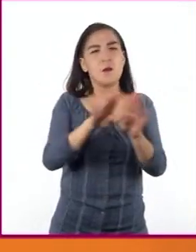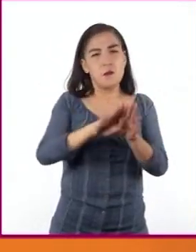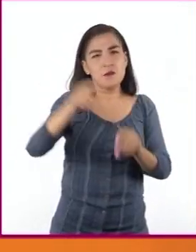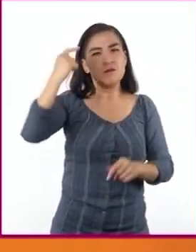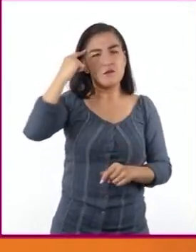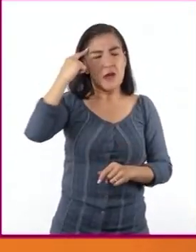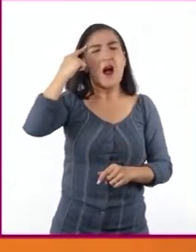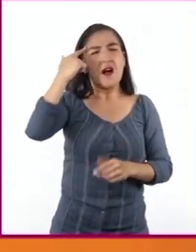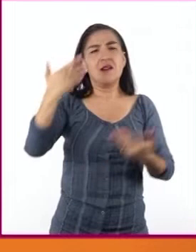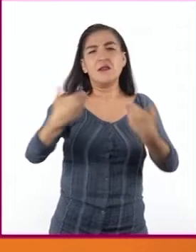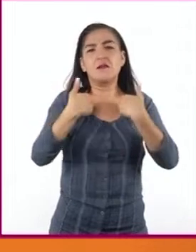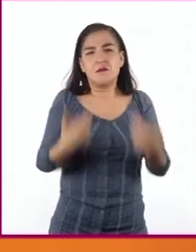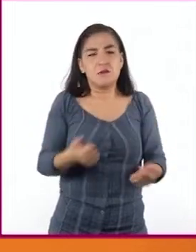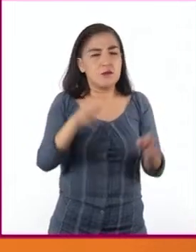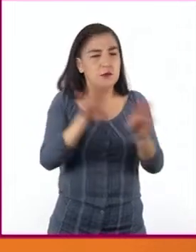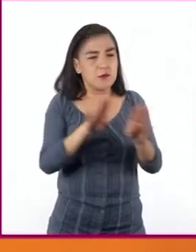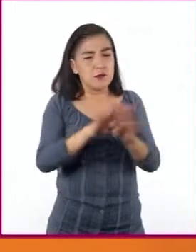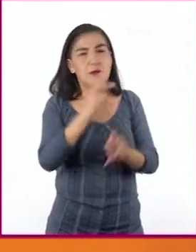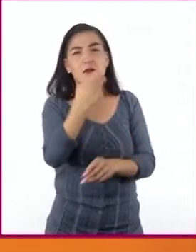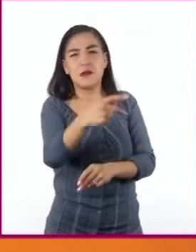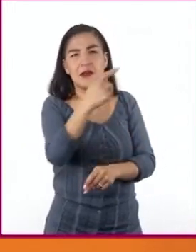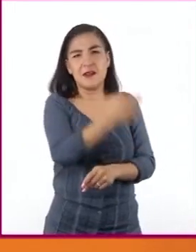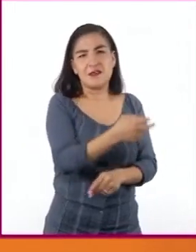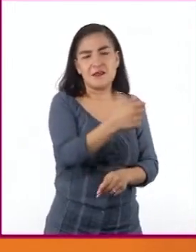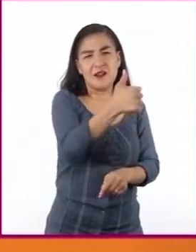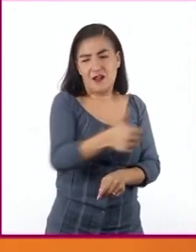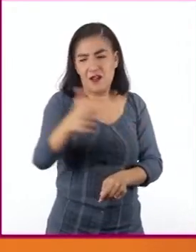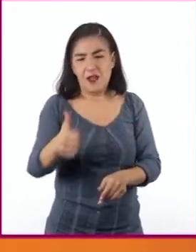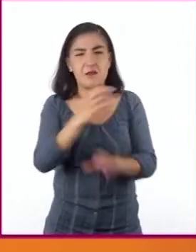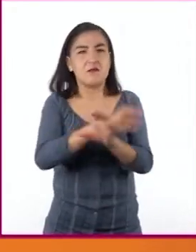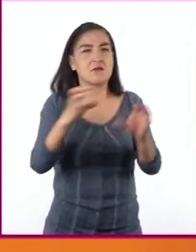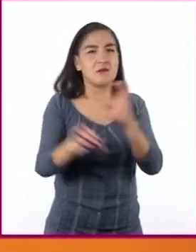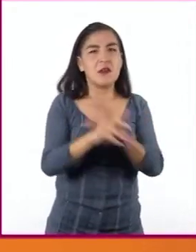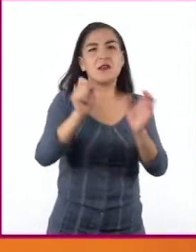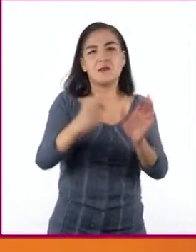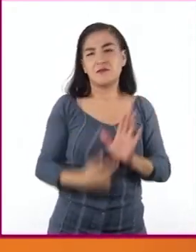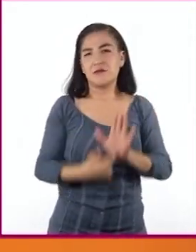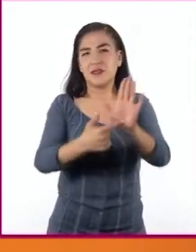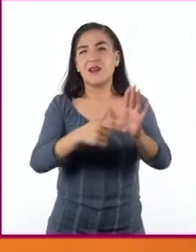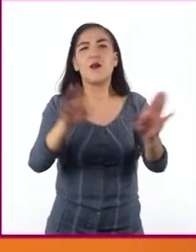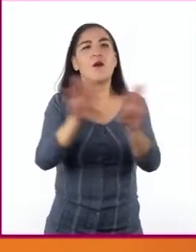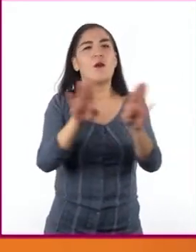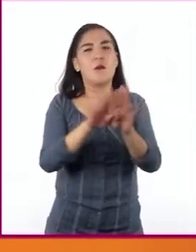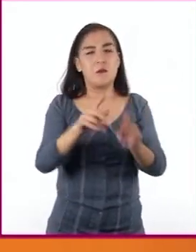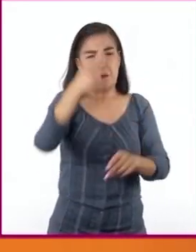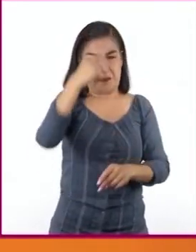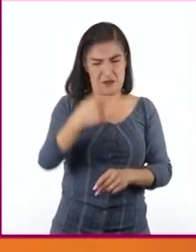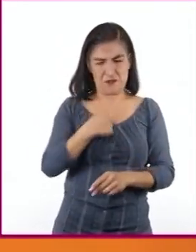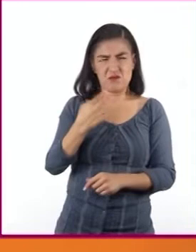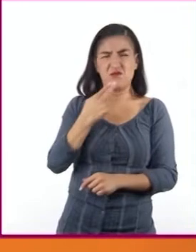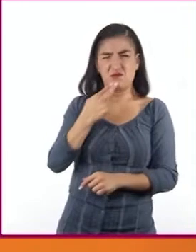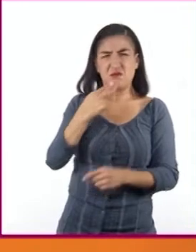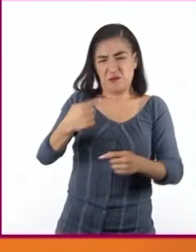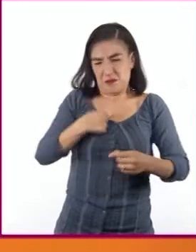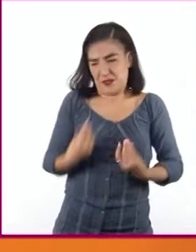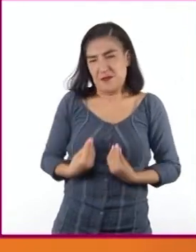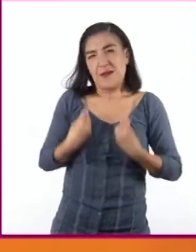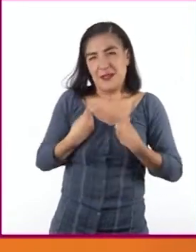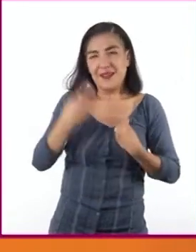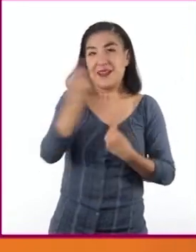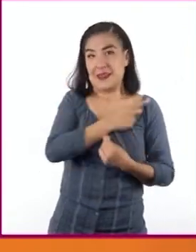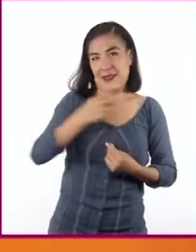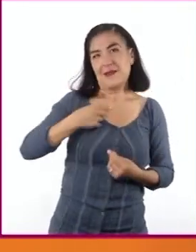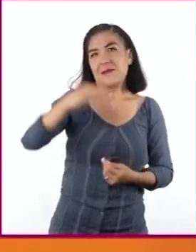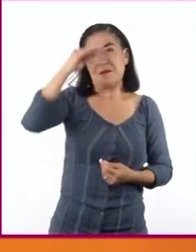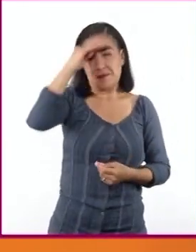o productos que se promueven como parte de su identidad y forma de vida. Les invito a ver y